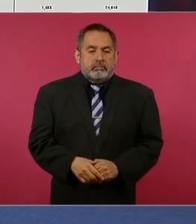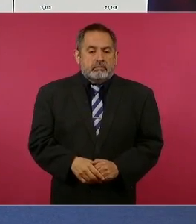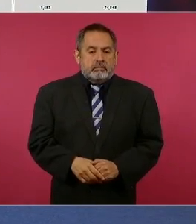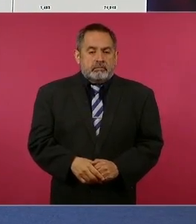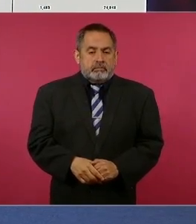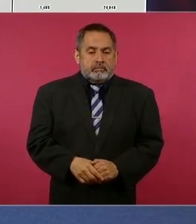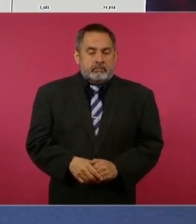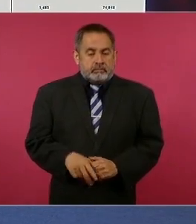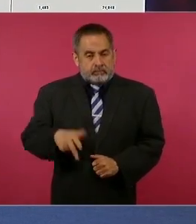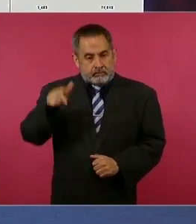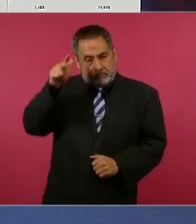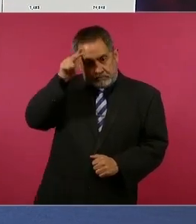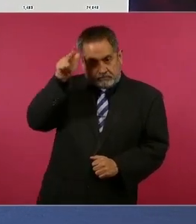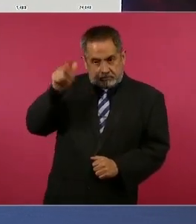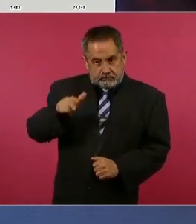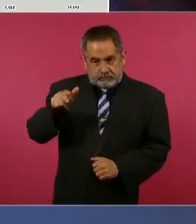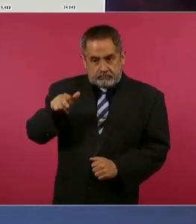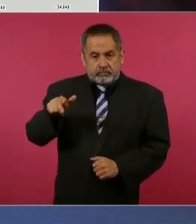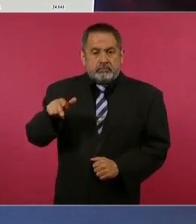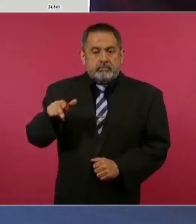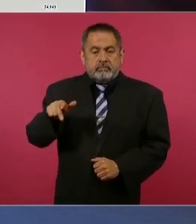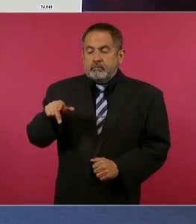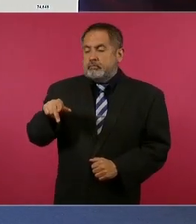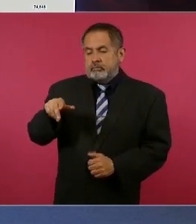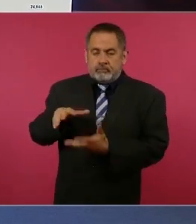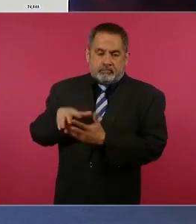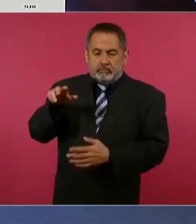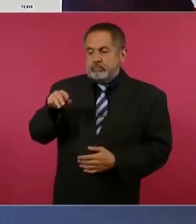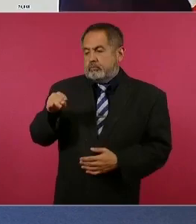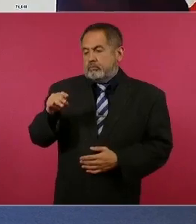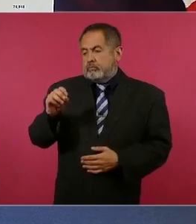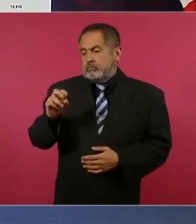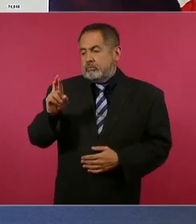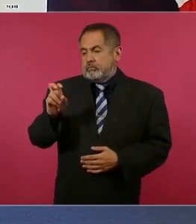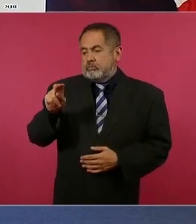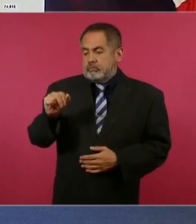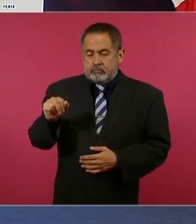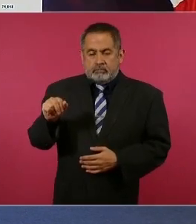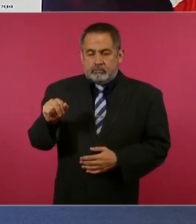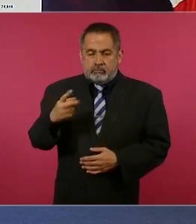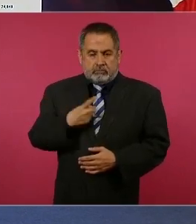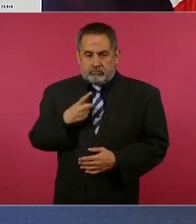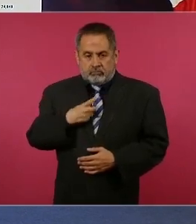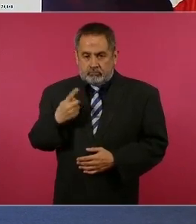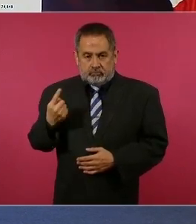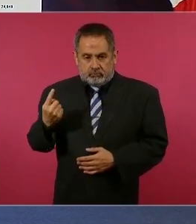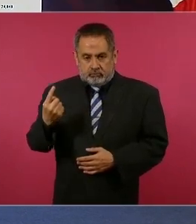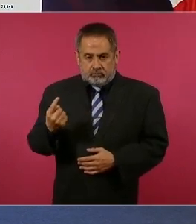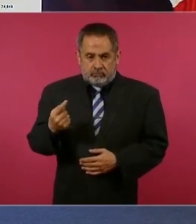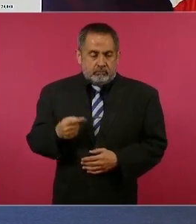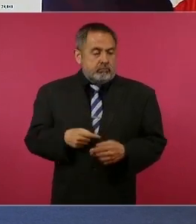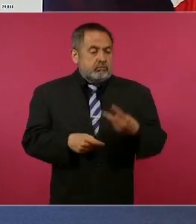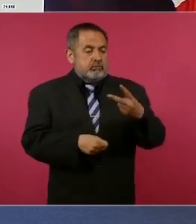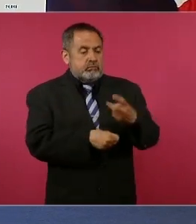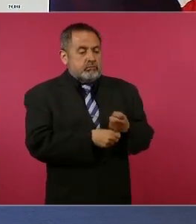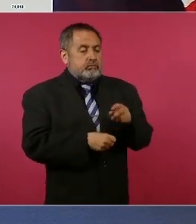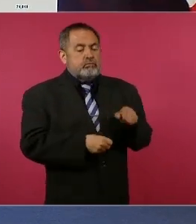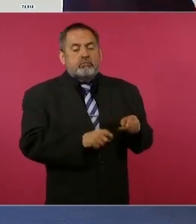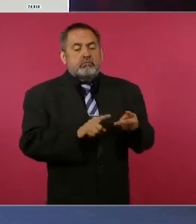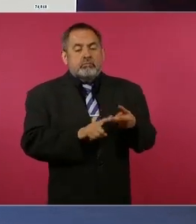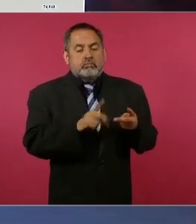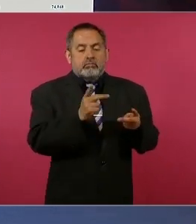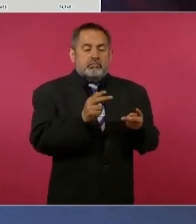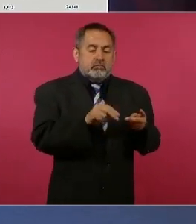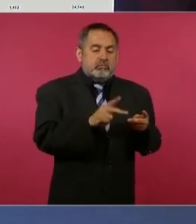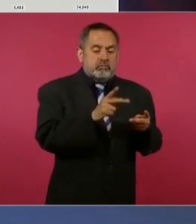En el caso de Hidalgo, mayoría para Morena, sin coalición, y primera minoría PAN,